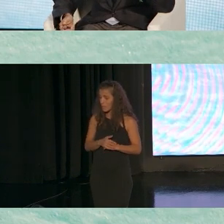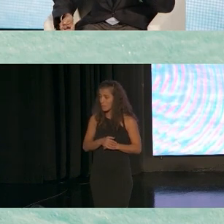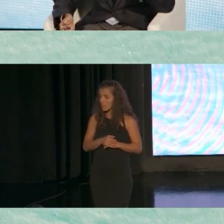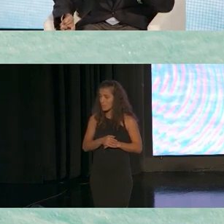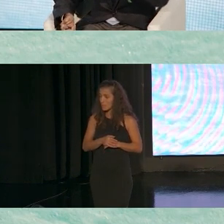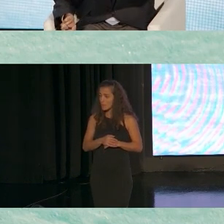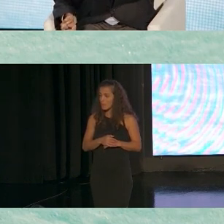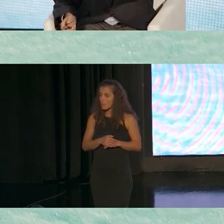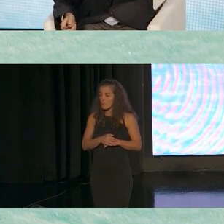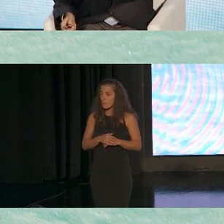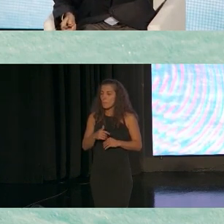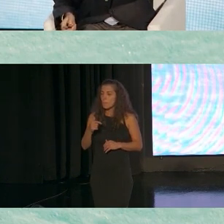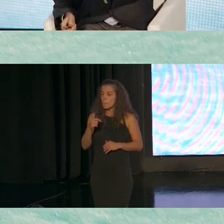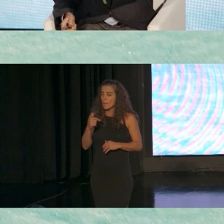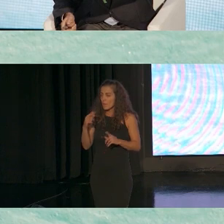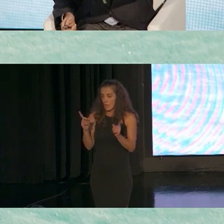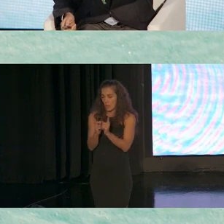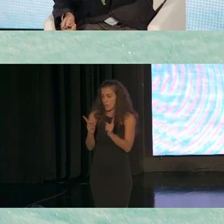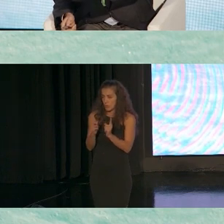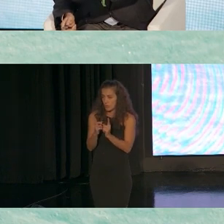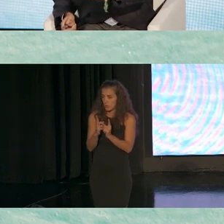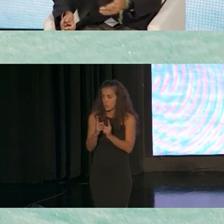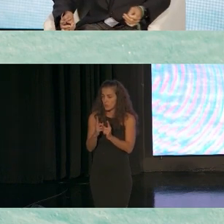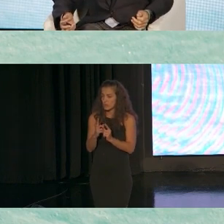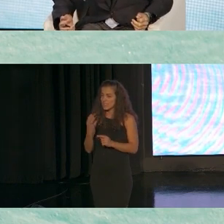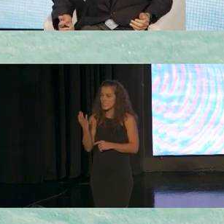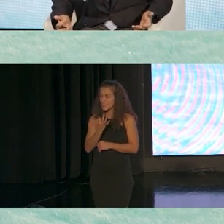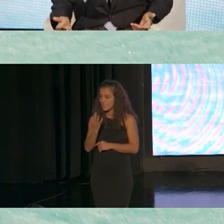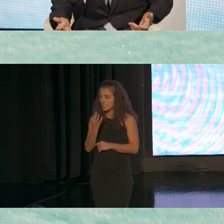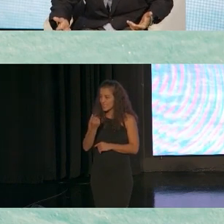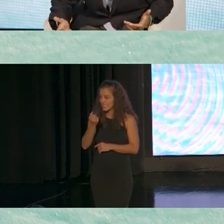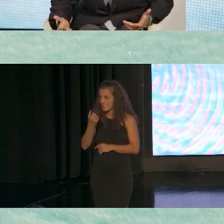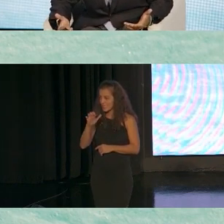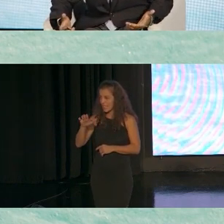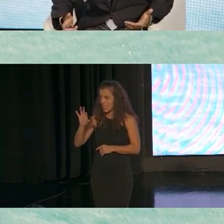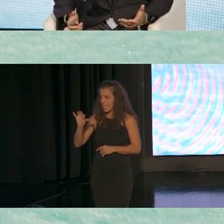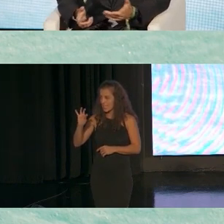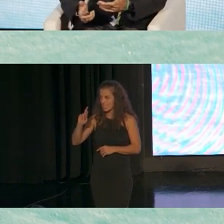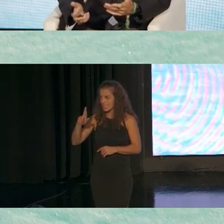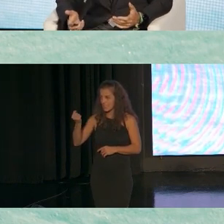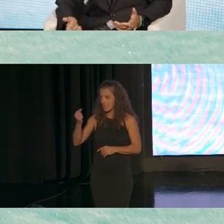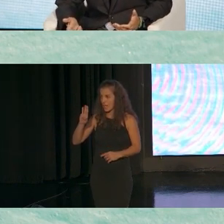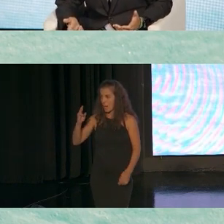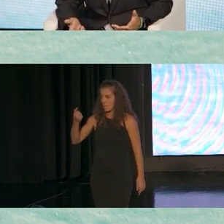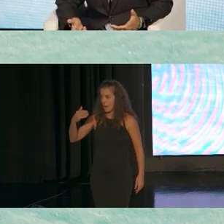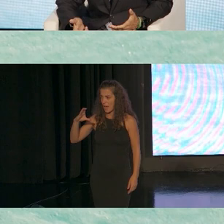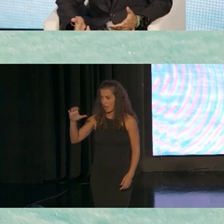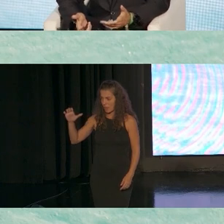esto voy a muy brevemente Qué es estapar eh Eh Yo estoy aquí también